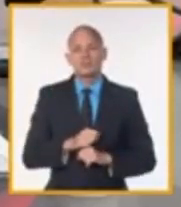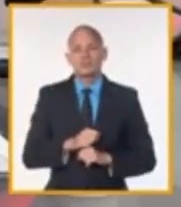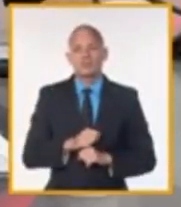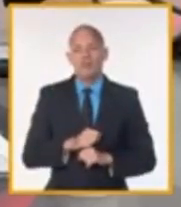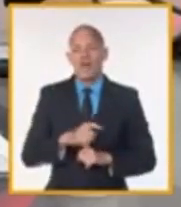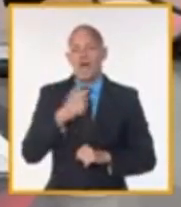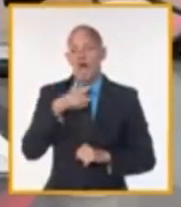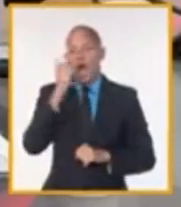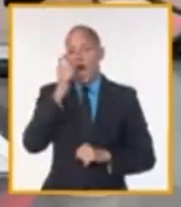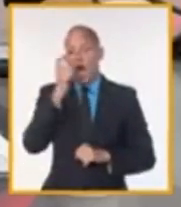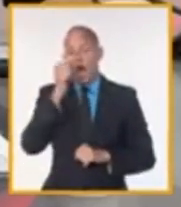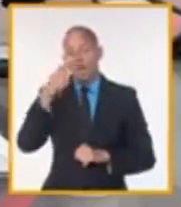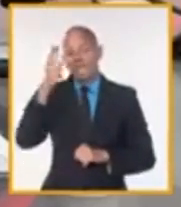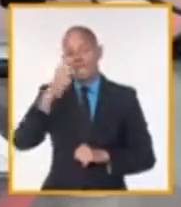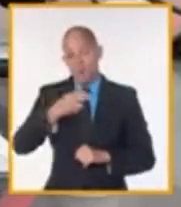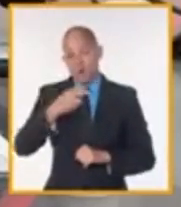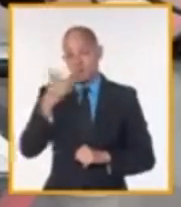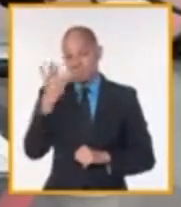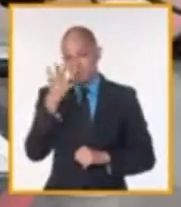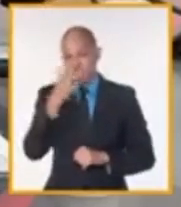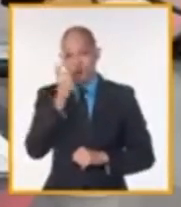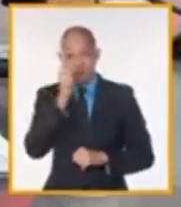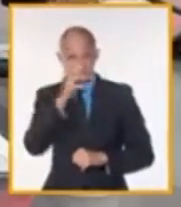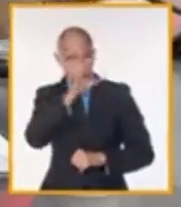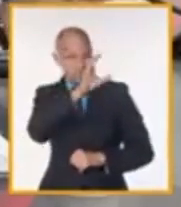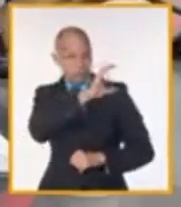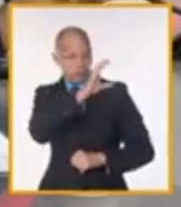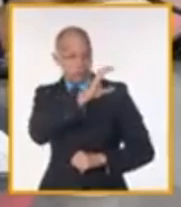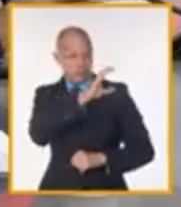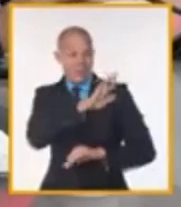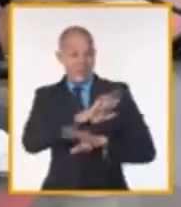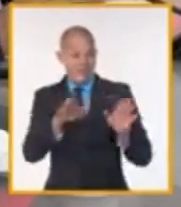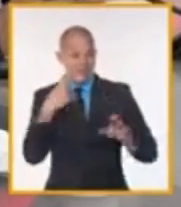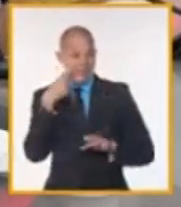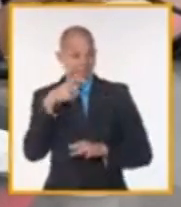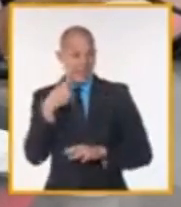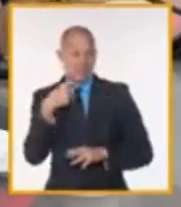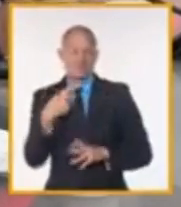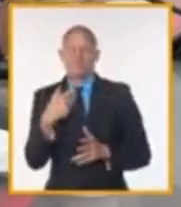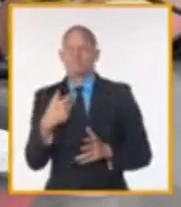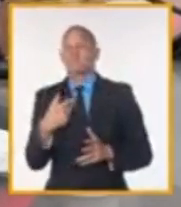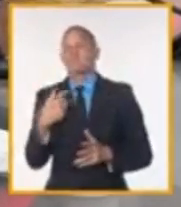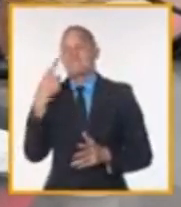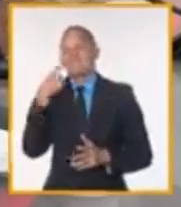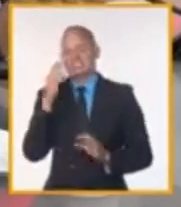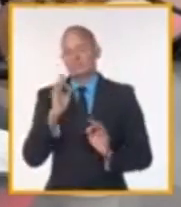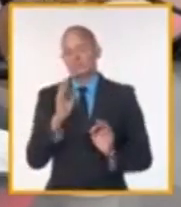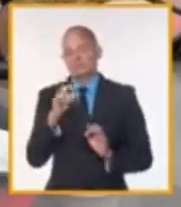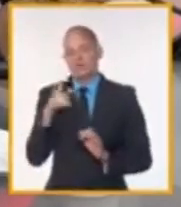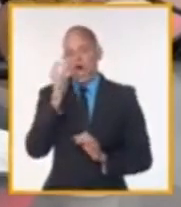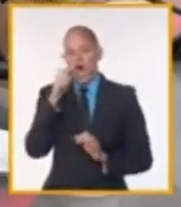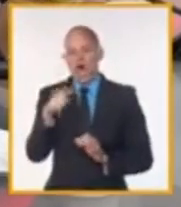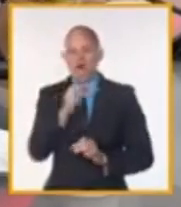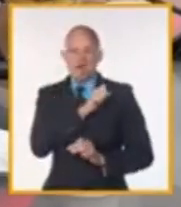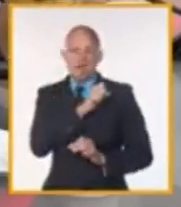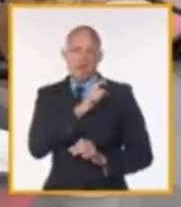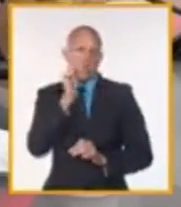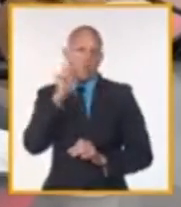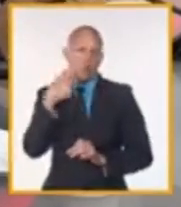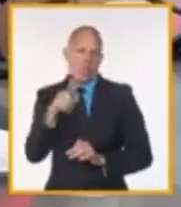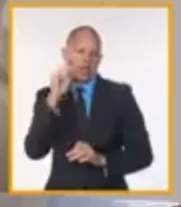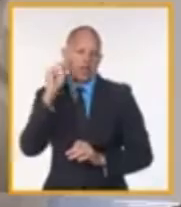político diplomático como canciller ya eso reflejaba una intención no Claro claro el ciller es un hombre experimentado en las